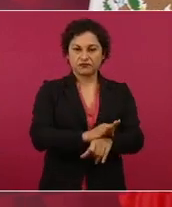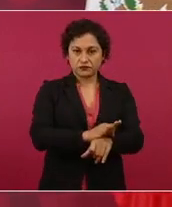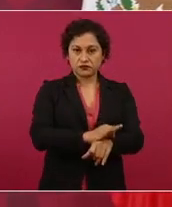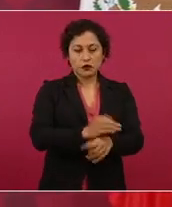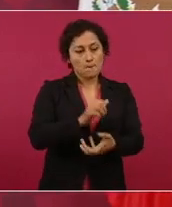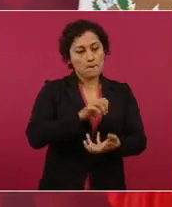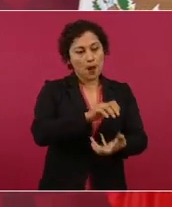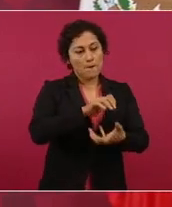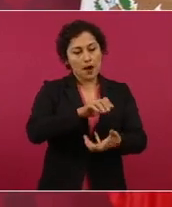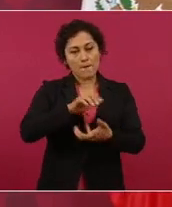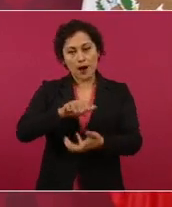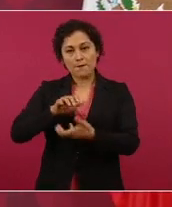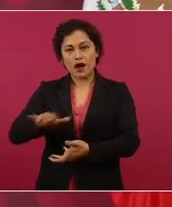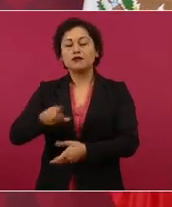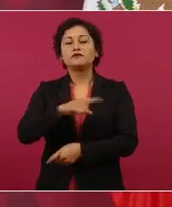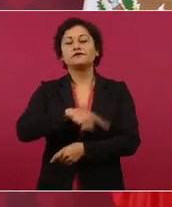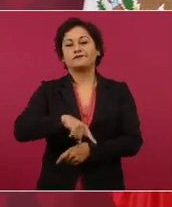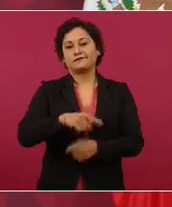en Sinaloa.